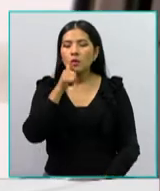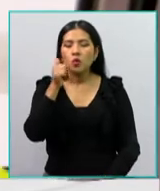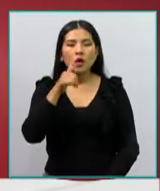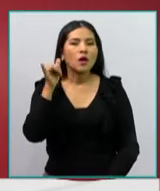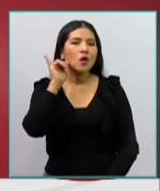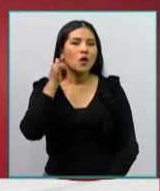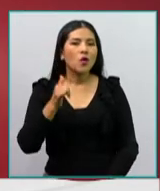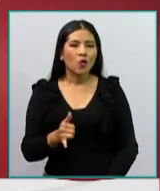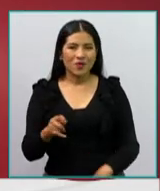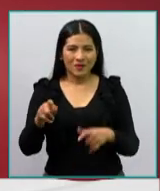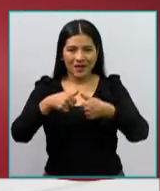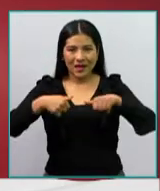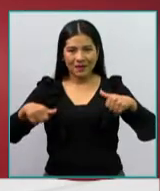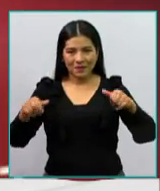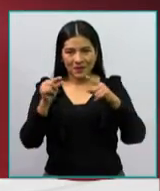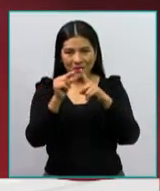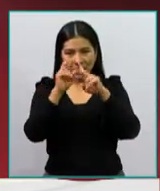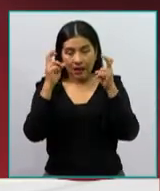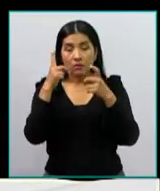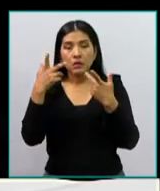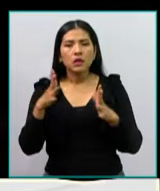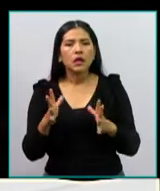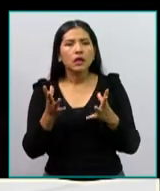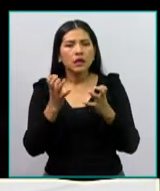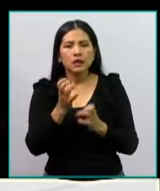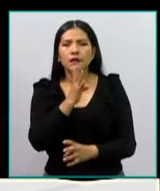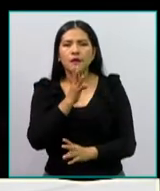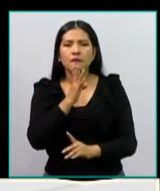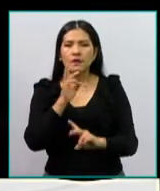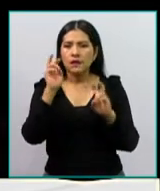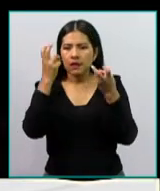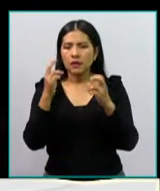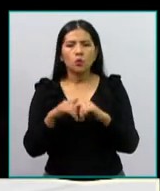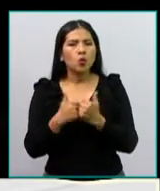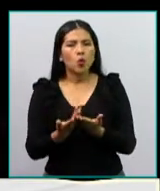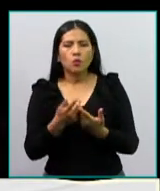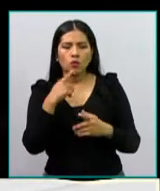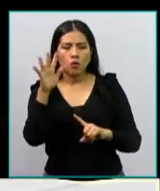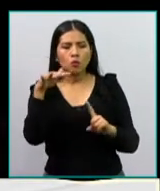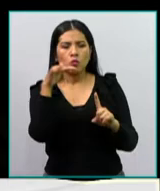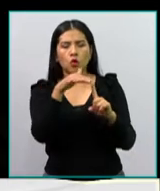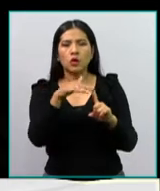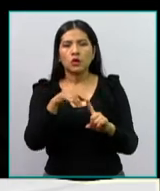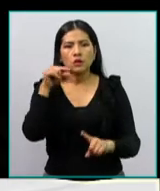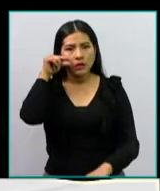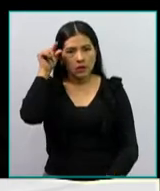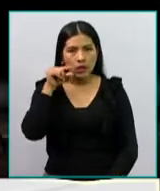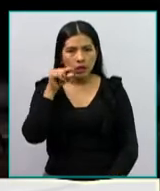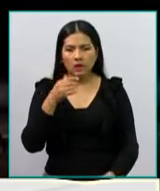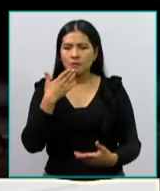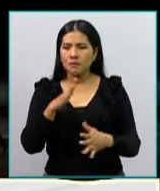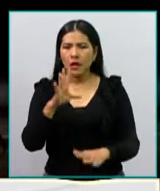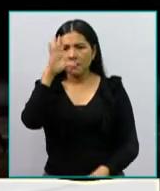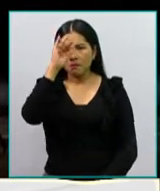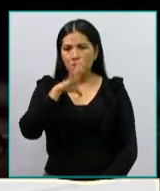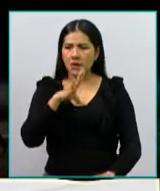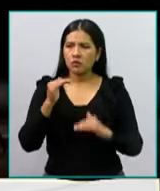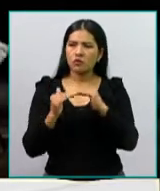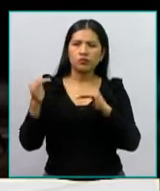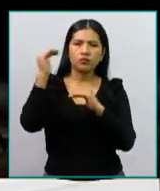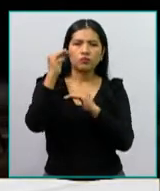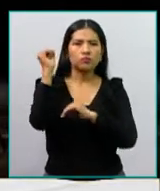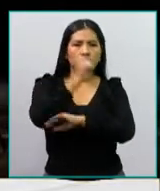grupo de teatro que tienen como objetivo hablar de la violencia de género, el machismo y la desigualdad para crear conciencia